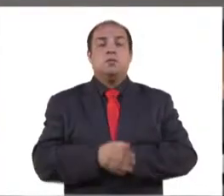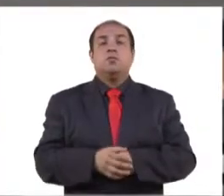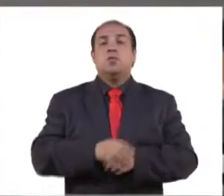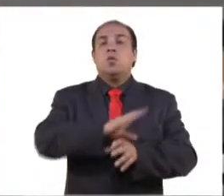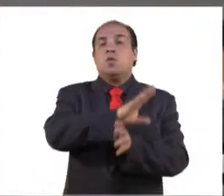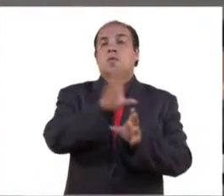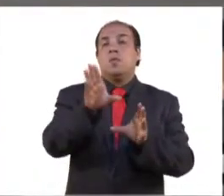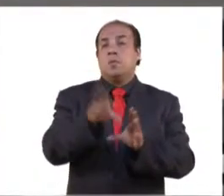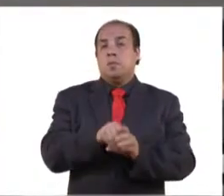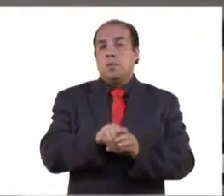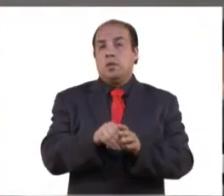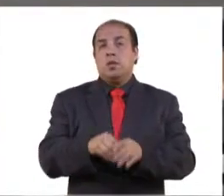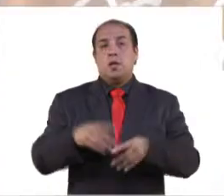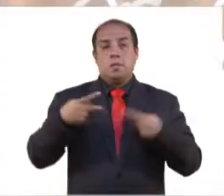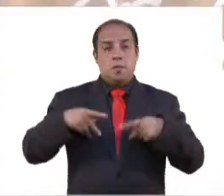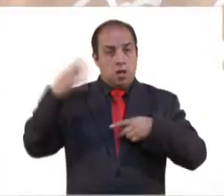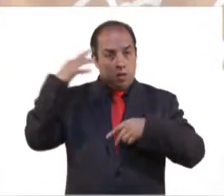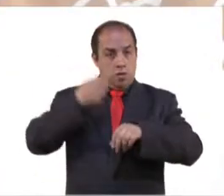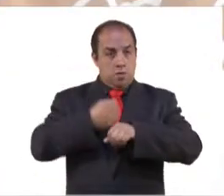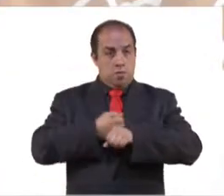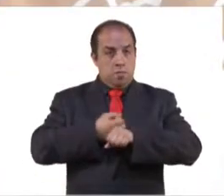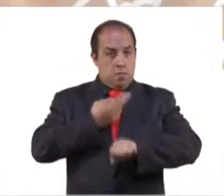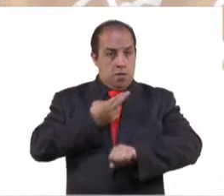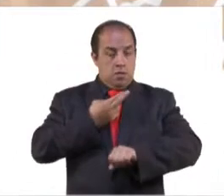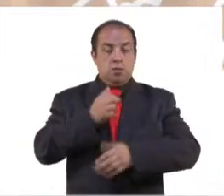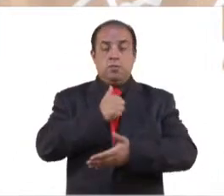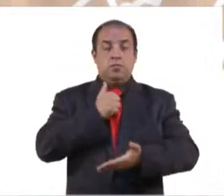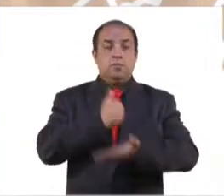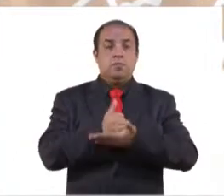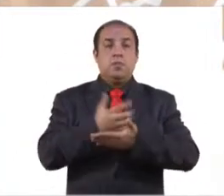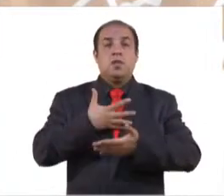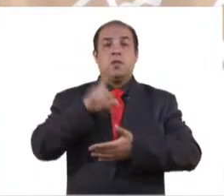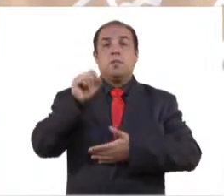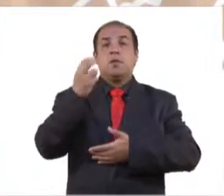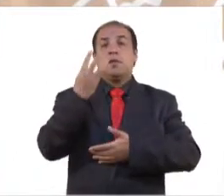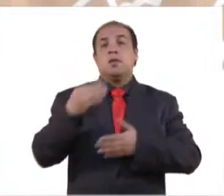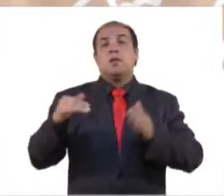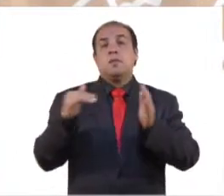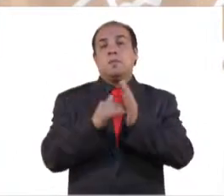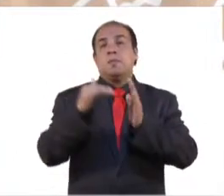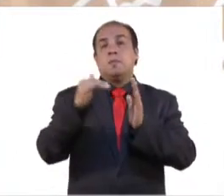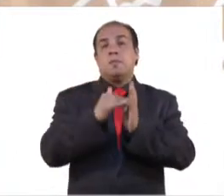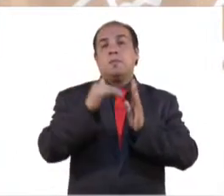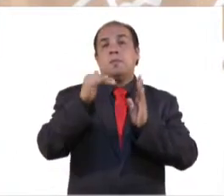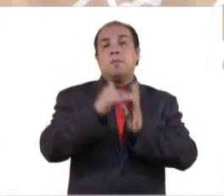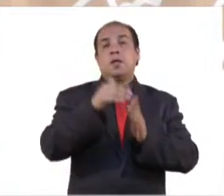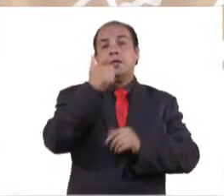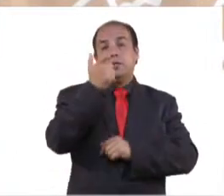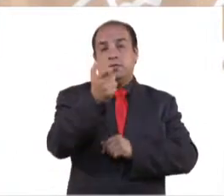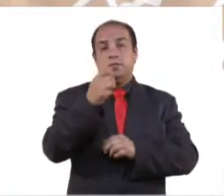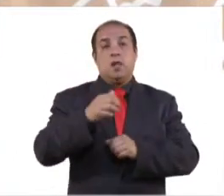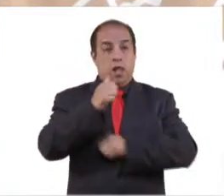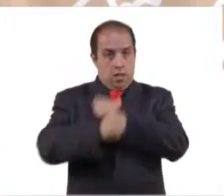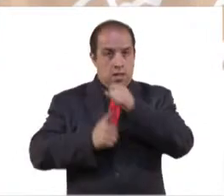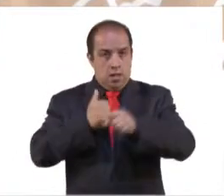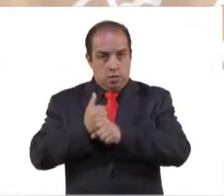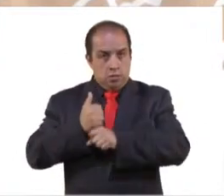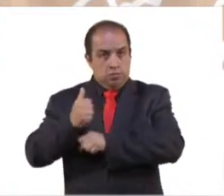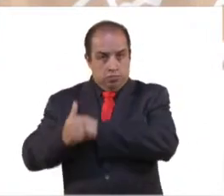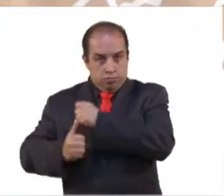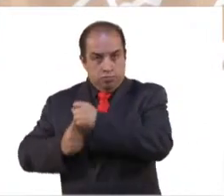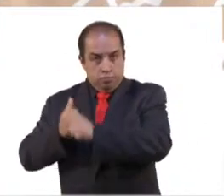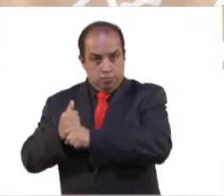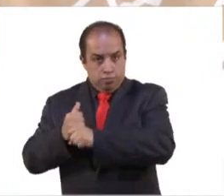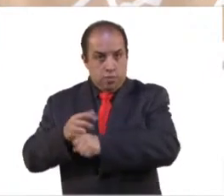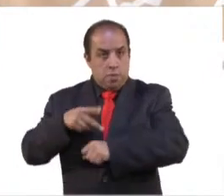La inversión total de adulto mayor en la ciudad son 23 mil millones de pesos anualmente. Aunque aquí tenemos que